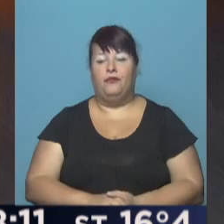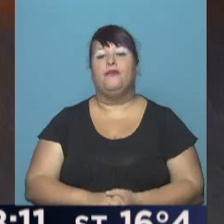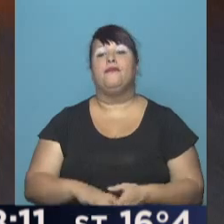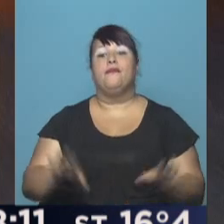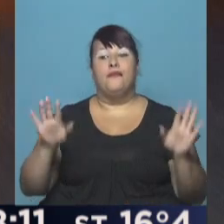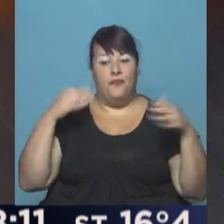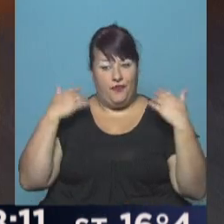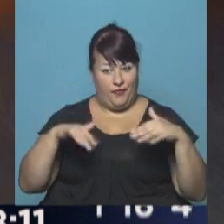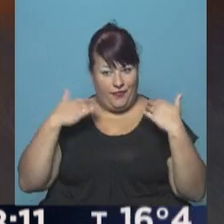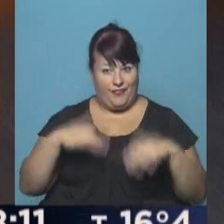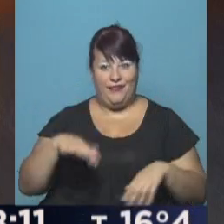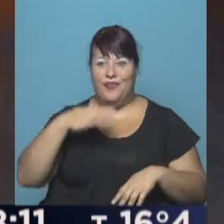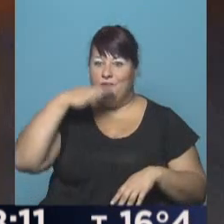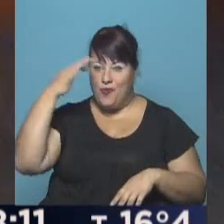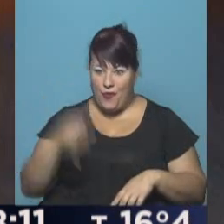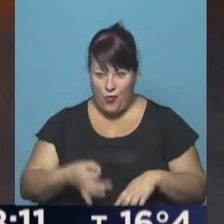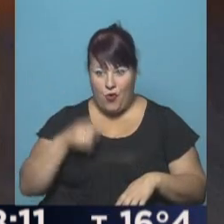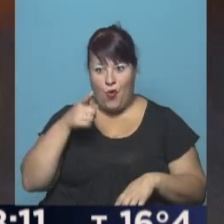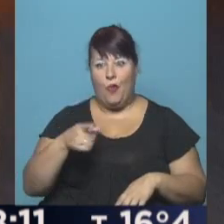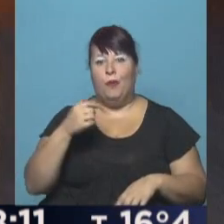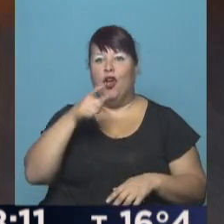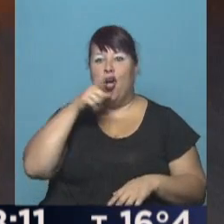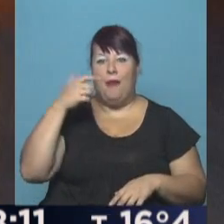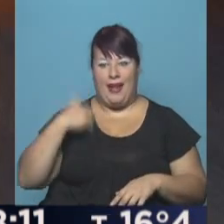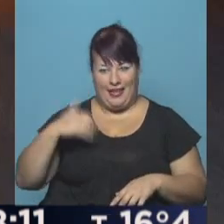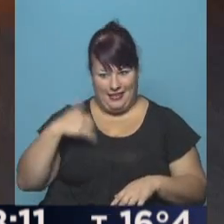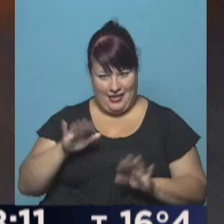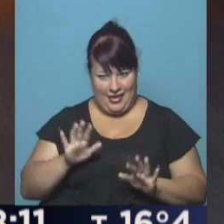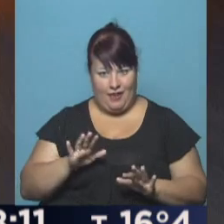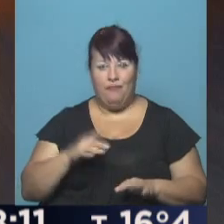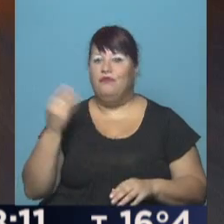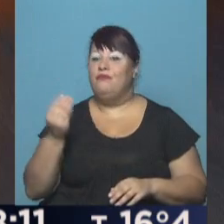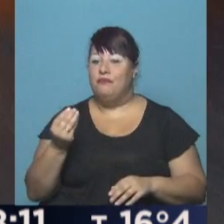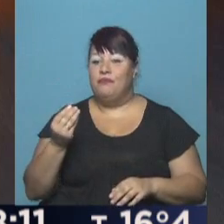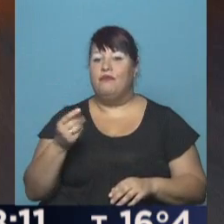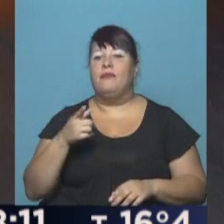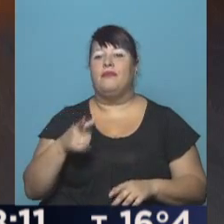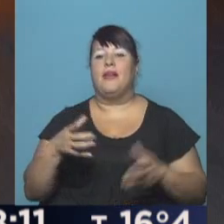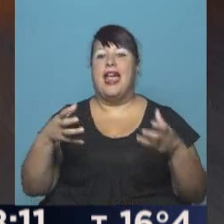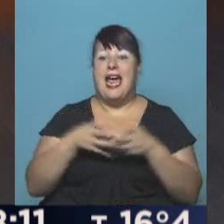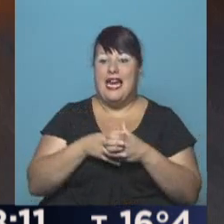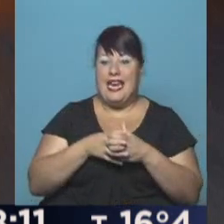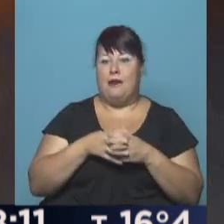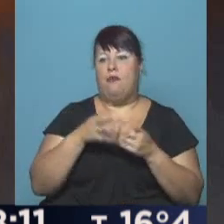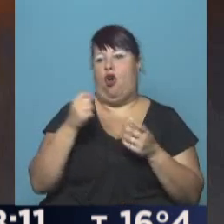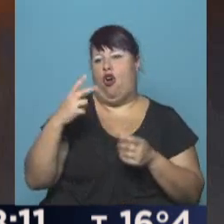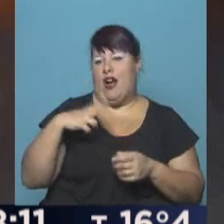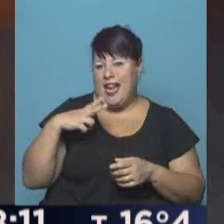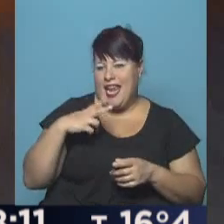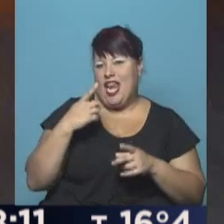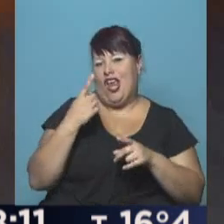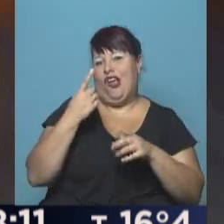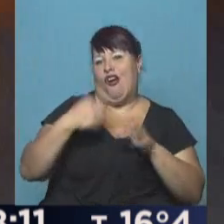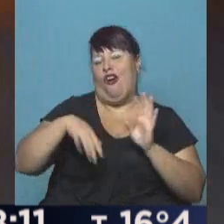Vaya si se cumplió el objetivo real que tiene la Copa Argentina. Que los de planteles y presupuestos, los equipos de planteles